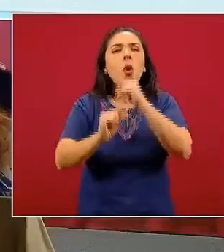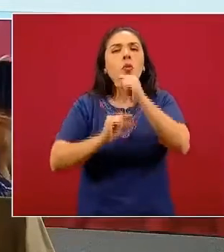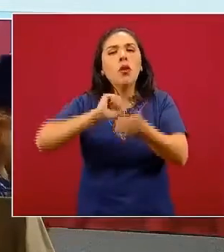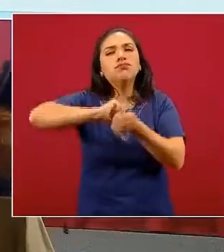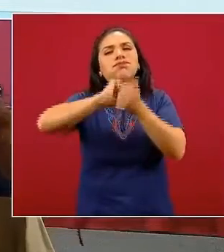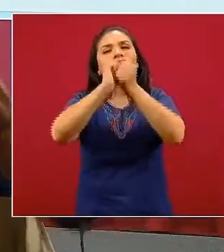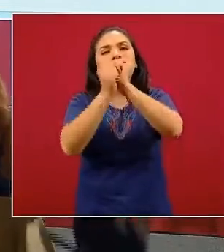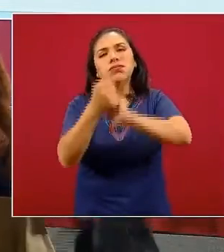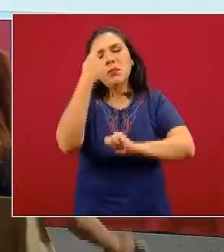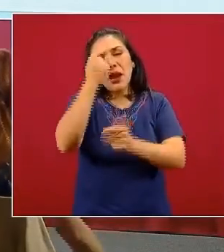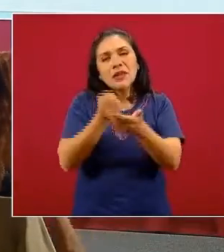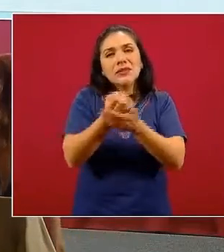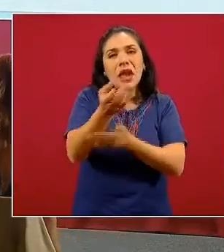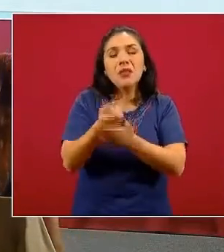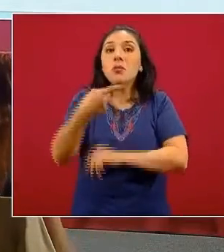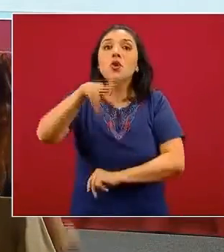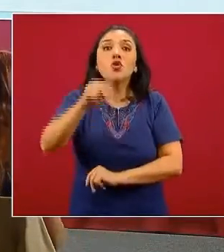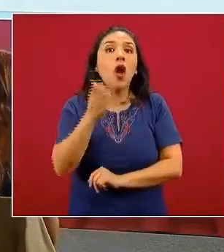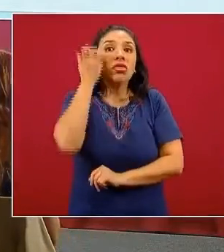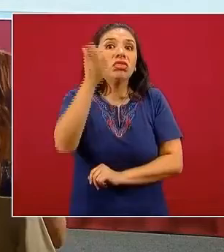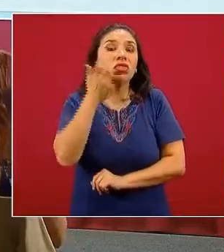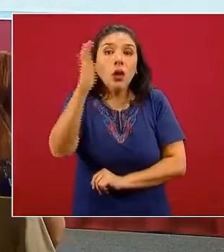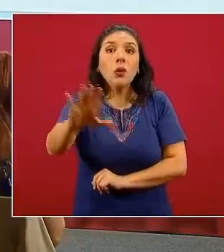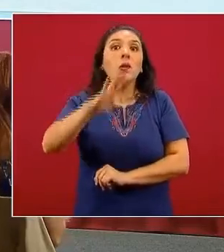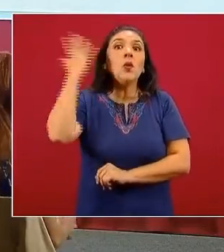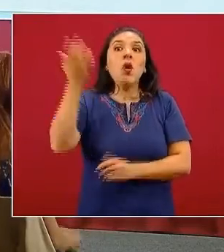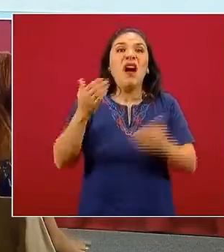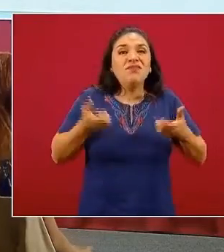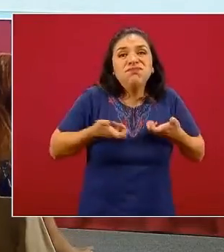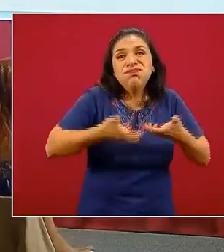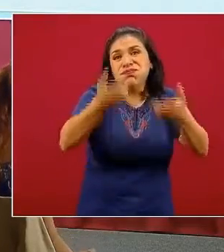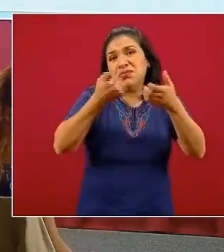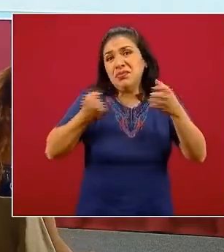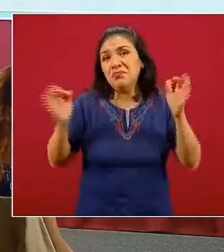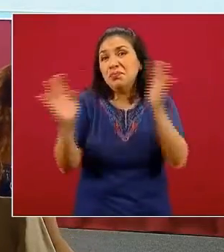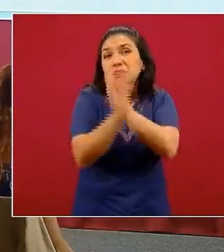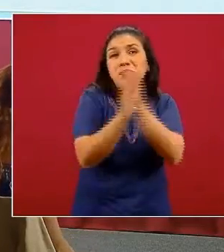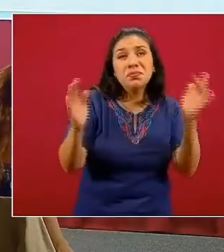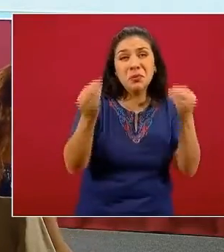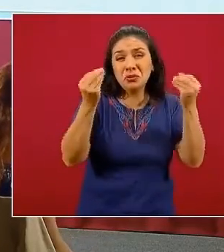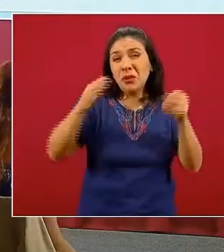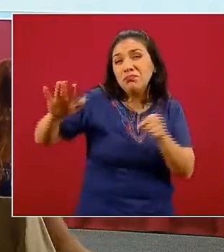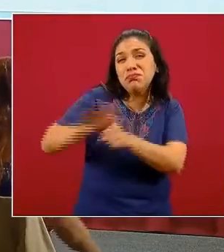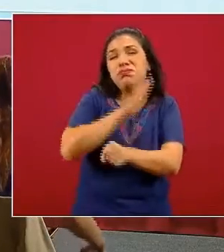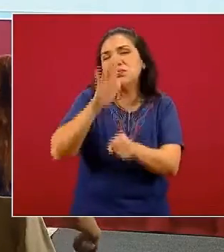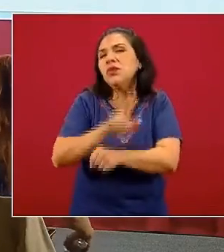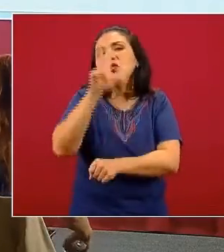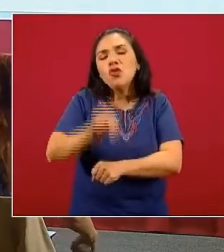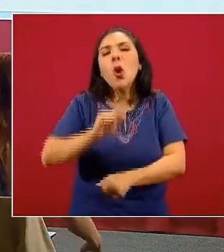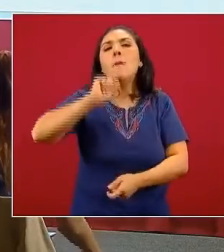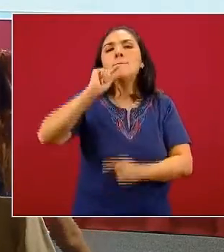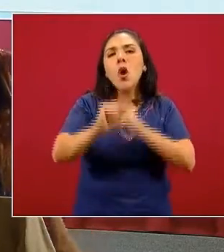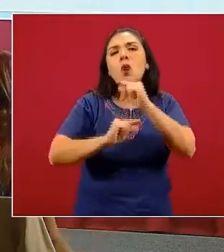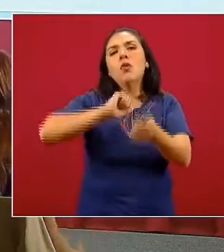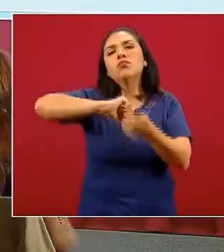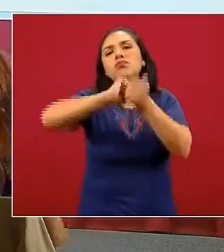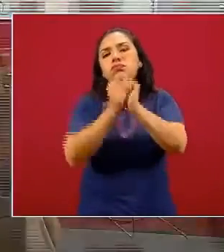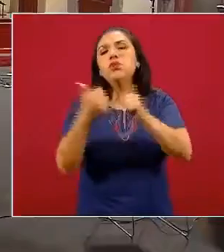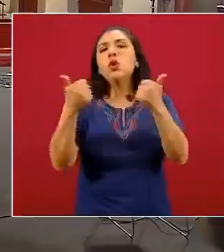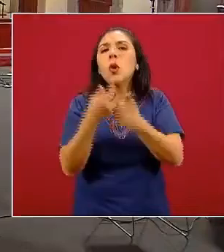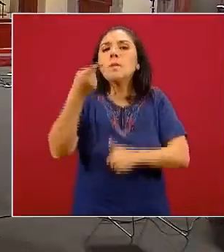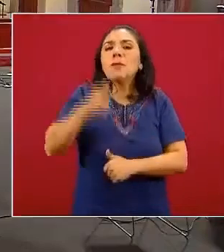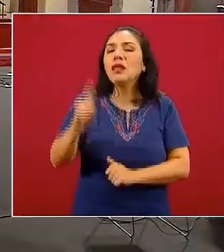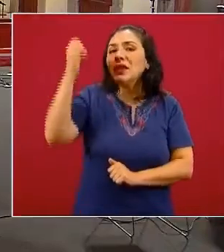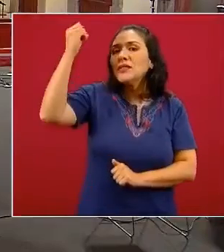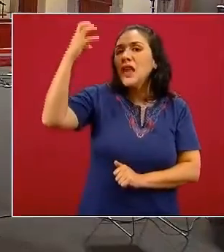que exceder la velocidad de ese desconfinamiento, hay que irlo haciendo de manera muy gradual, guiados por el semáforo